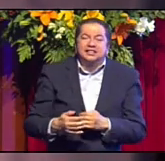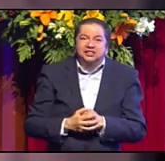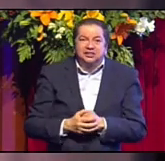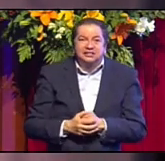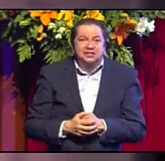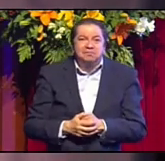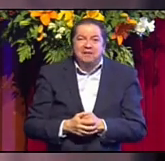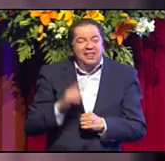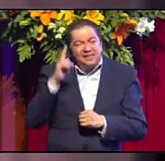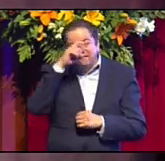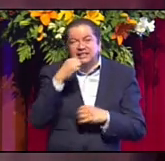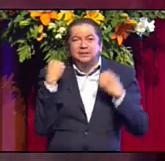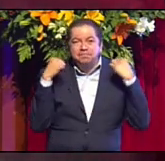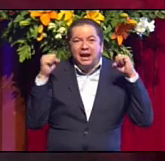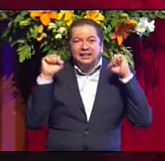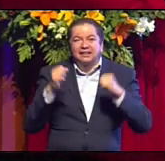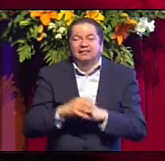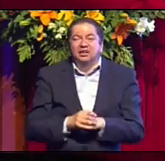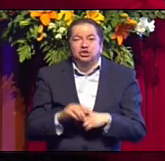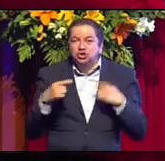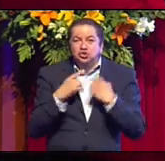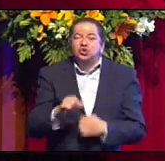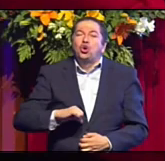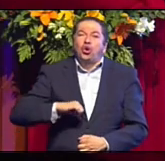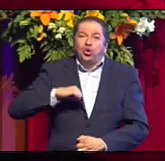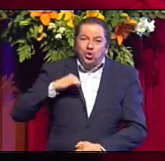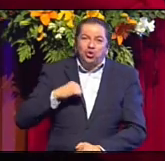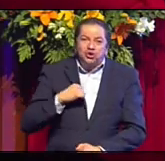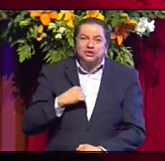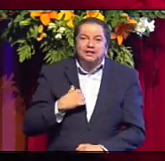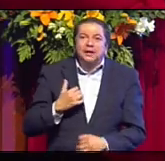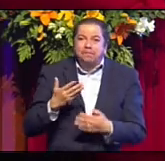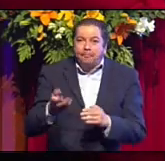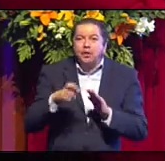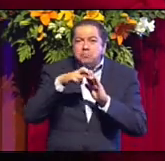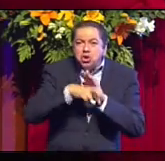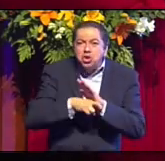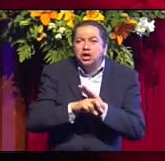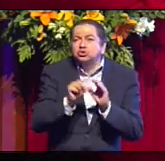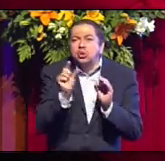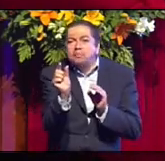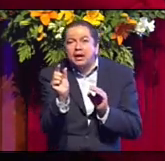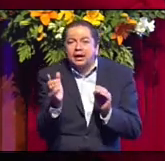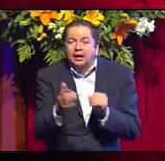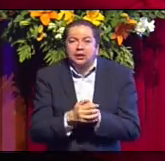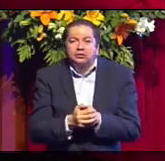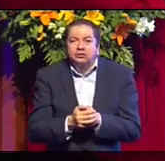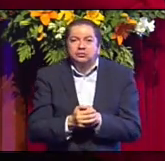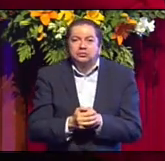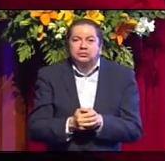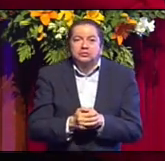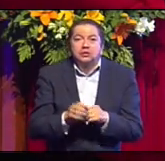buena forma. Y es por eso que nosotros nos sentimos orgullosos de estos pequeños proyectos. El proyecto